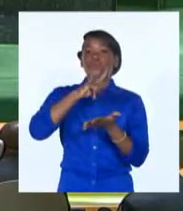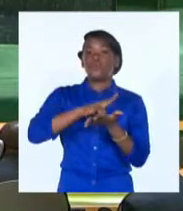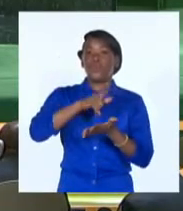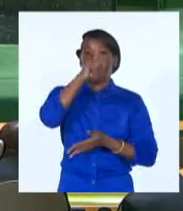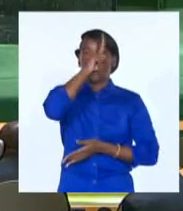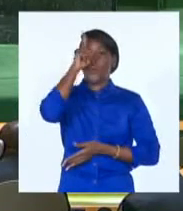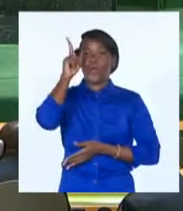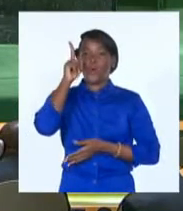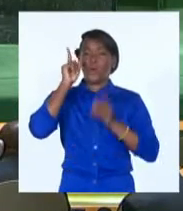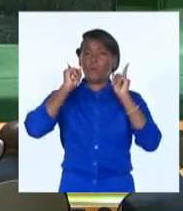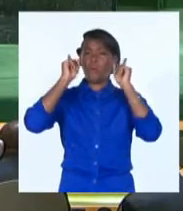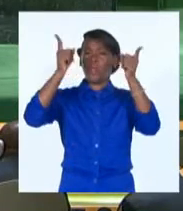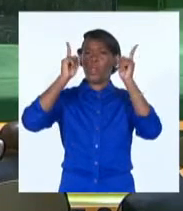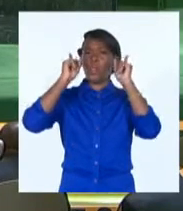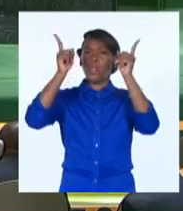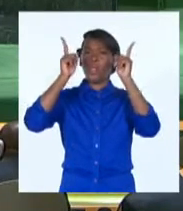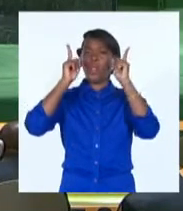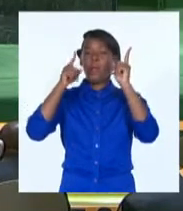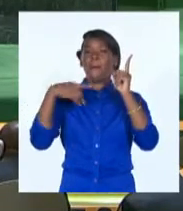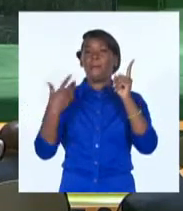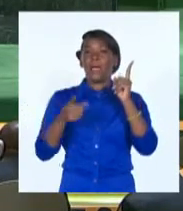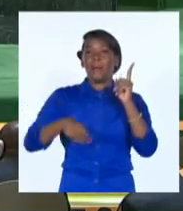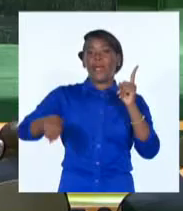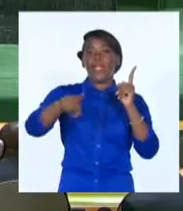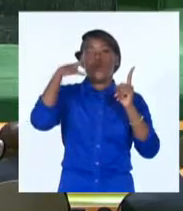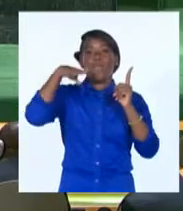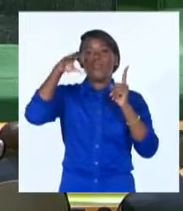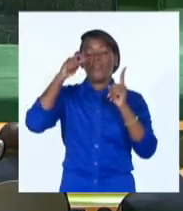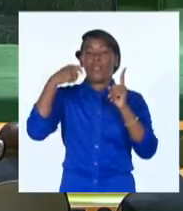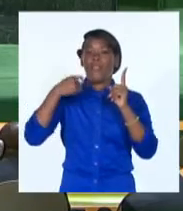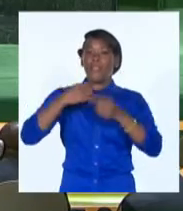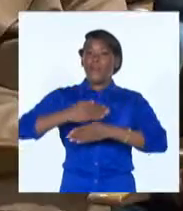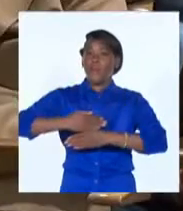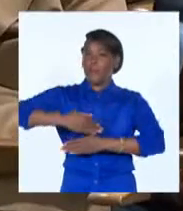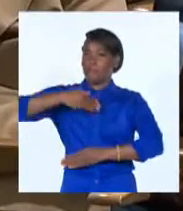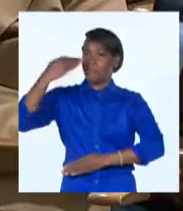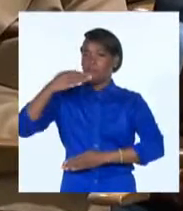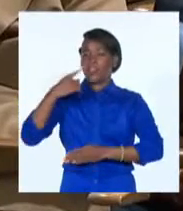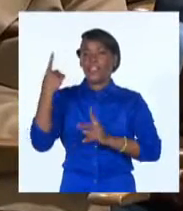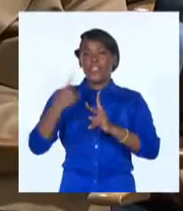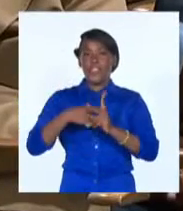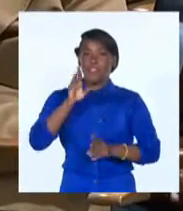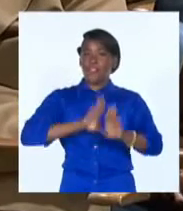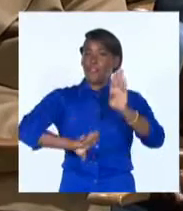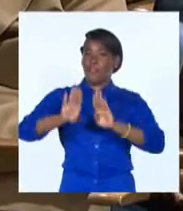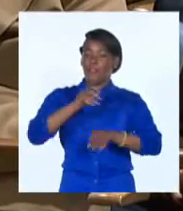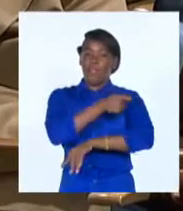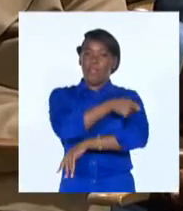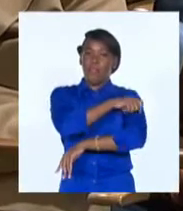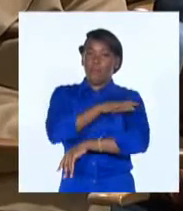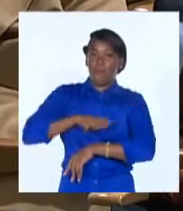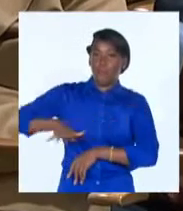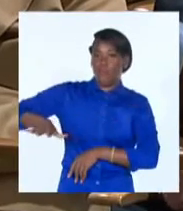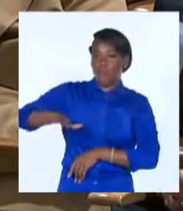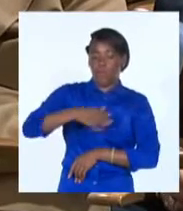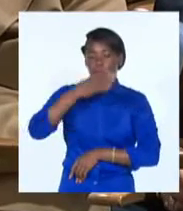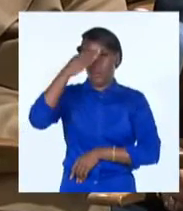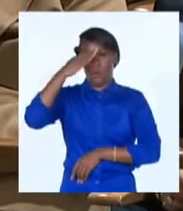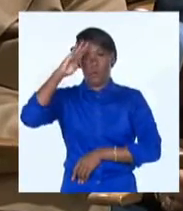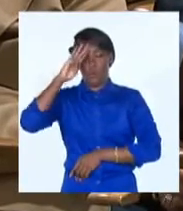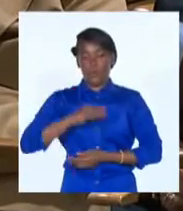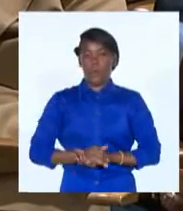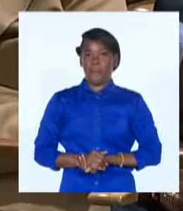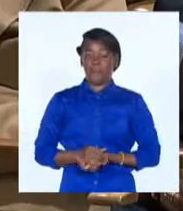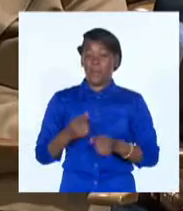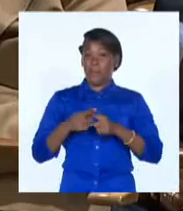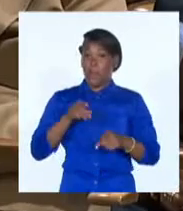de los pueblos oprimidos de América, África y Asia. Era él heredero y continuador de una tradición revolucionaria iniciada por